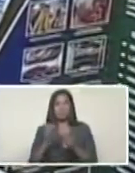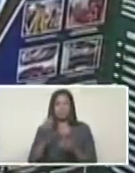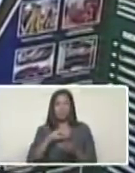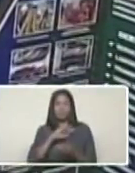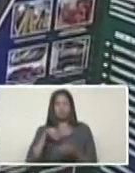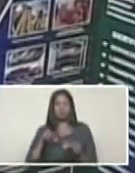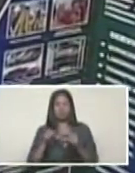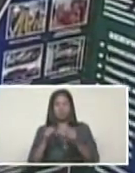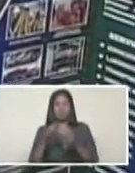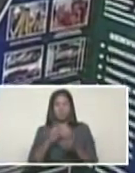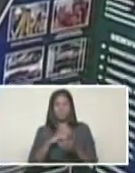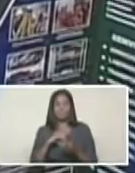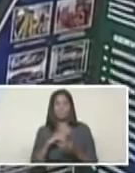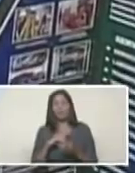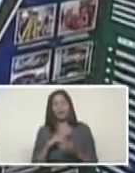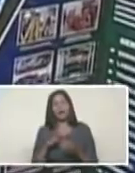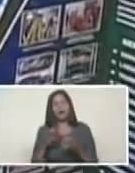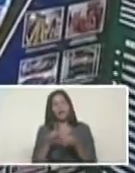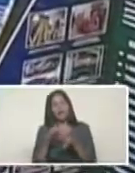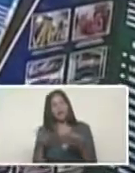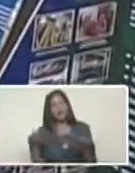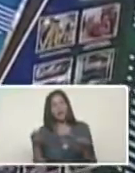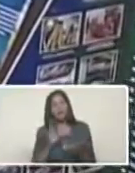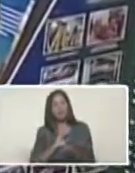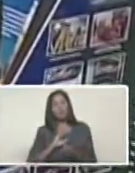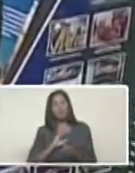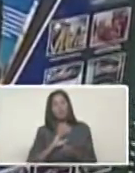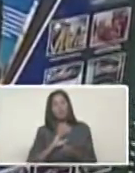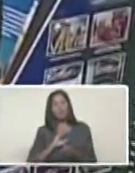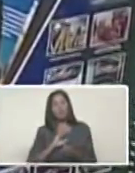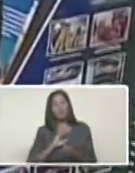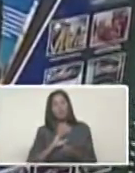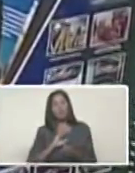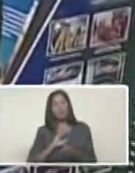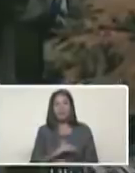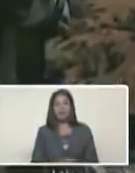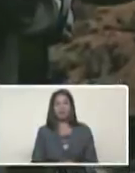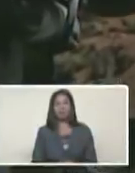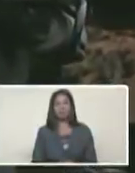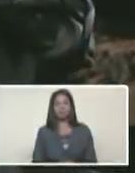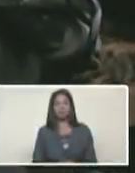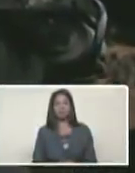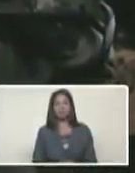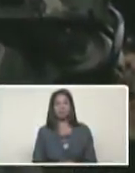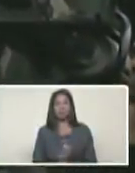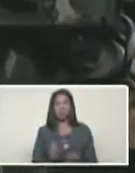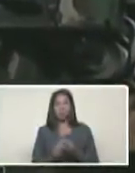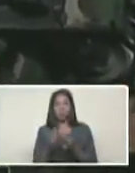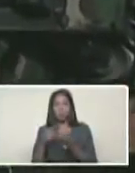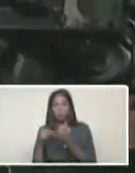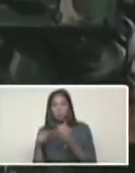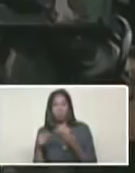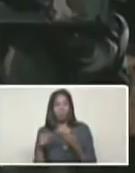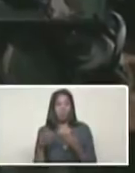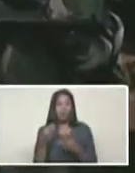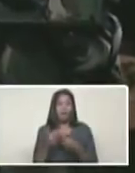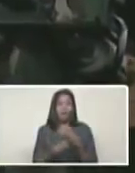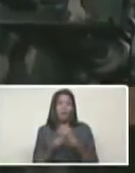nuestro comandante general del ejército, nuestro comandante logístico del ejército, con elementos